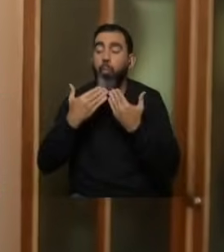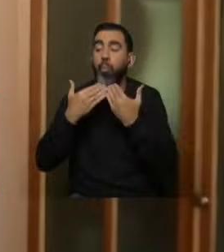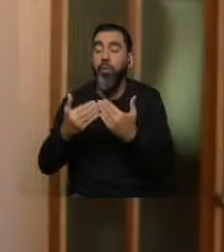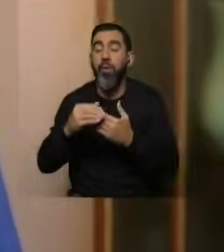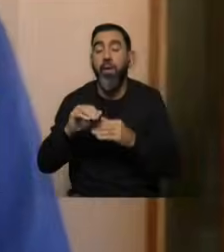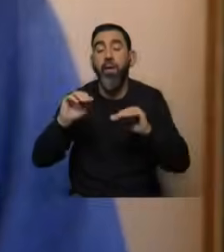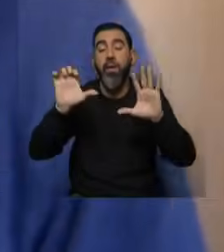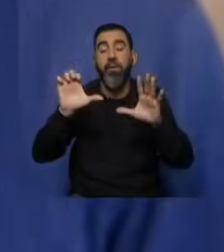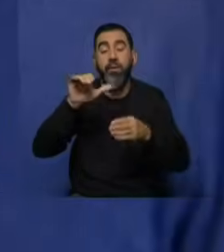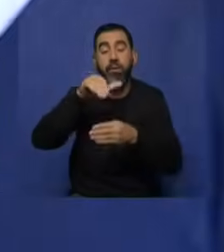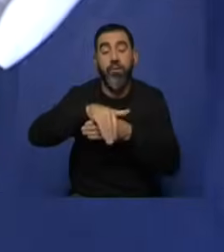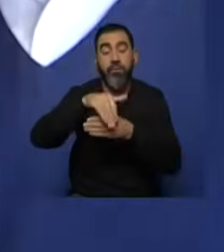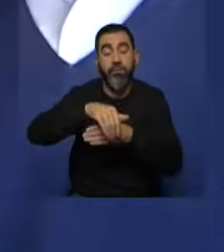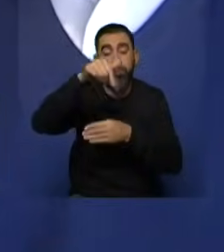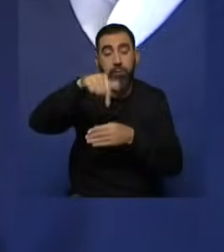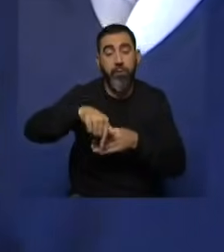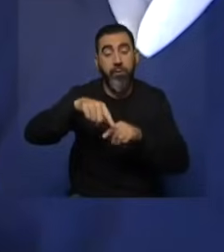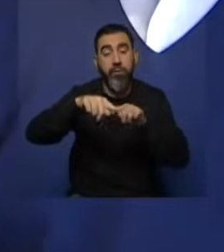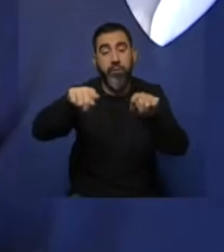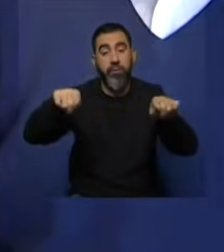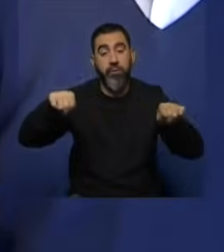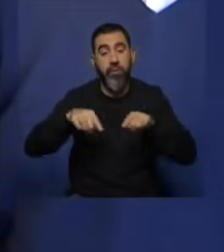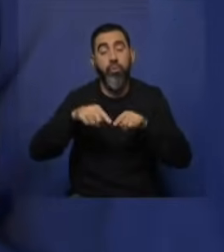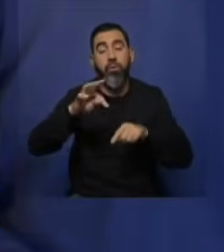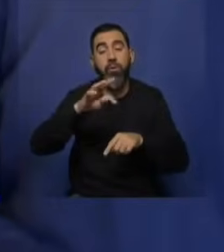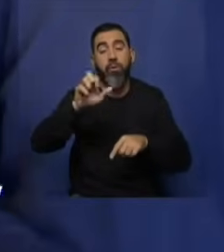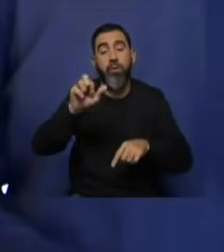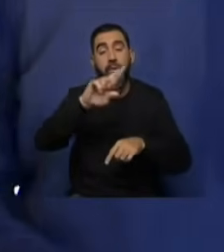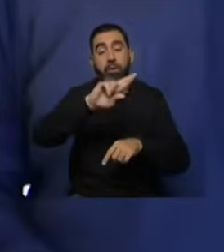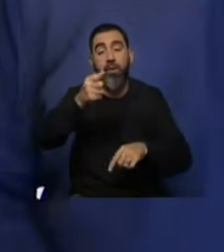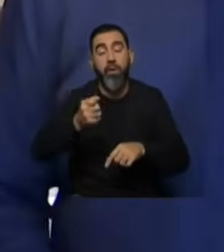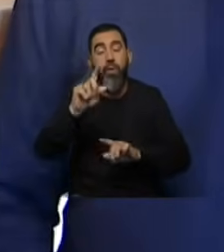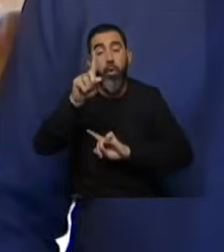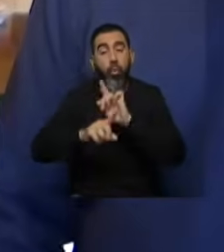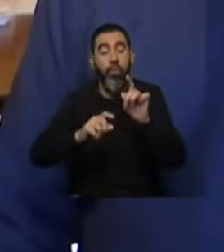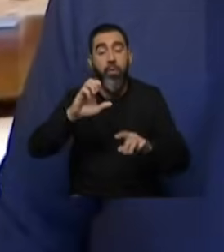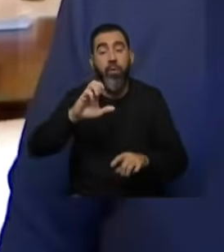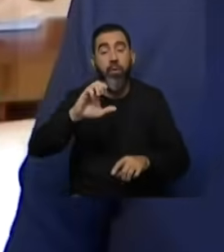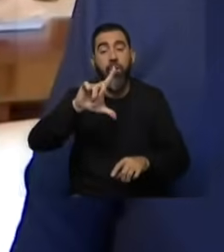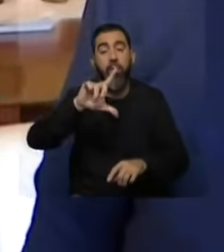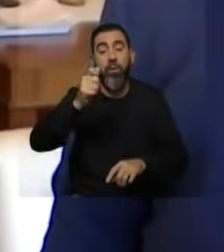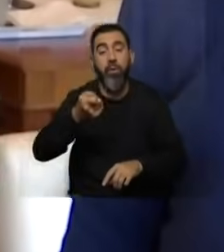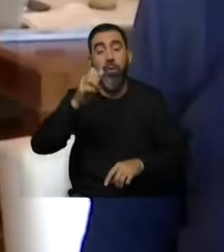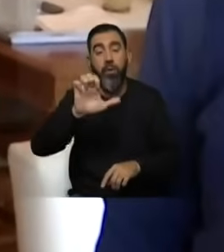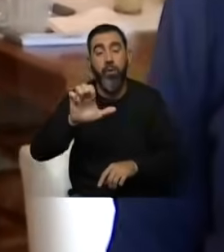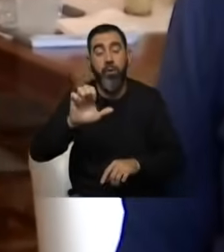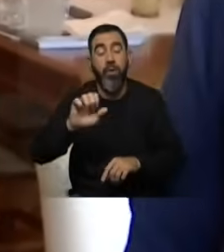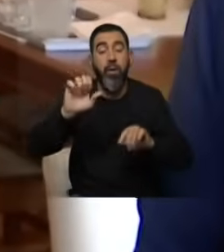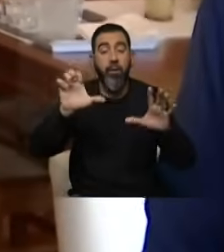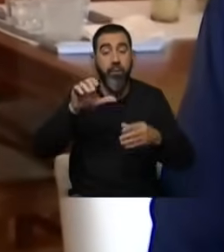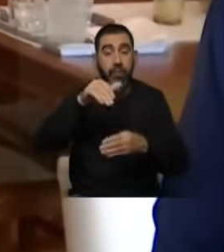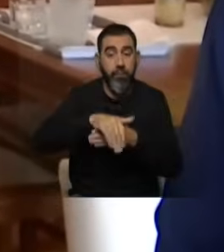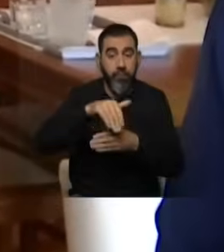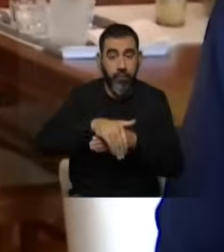18 horas hoy en el salón Juan Pablo Terra de la universidad clae se va a estar lanzando esta iniciativa 18 horas